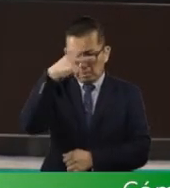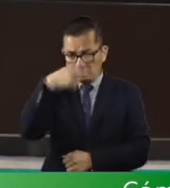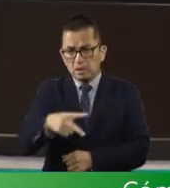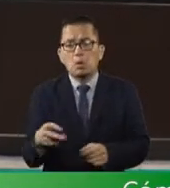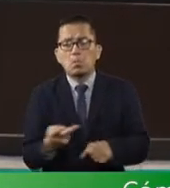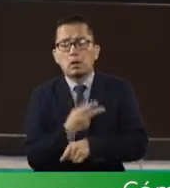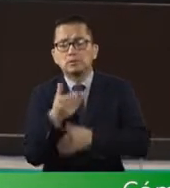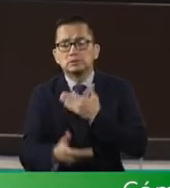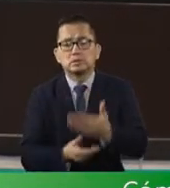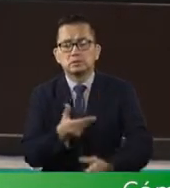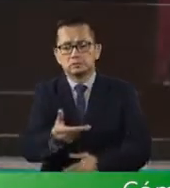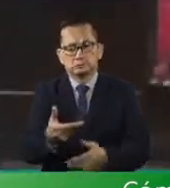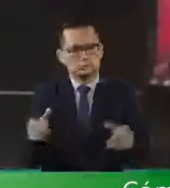cuánto